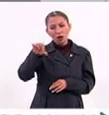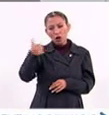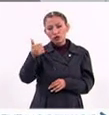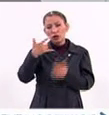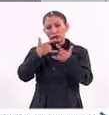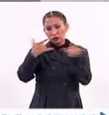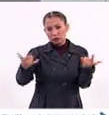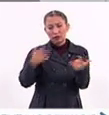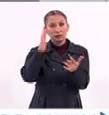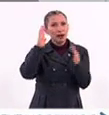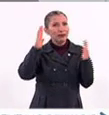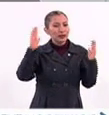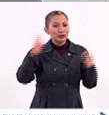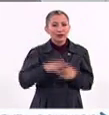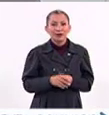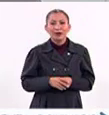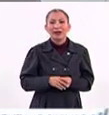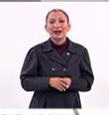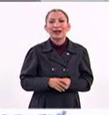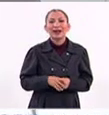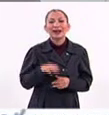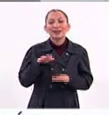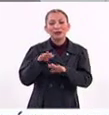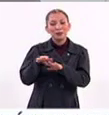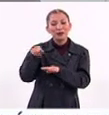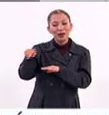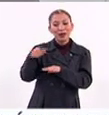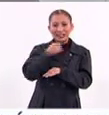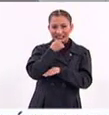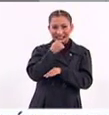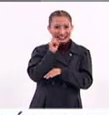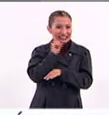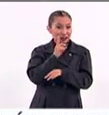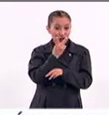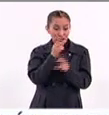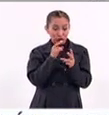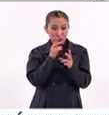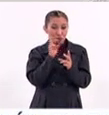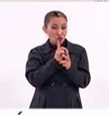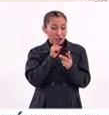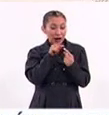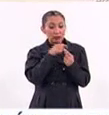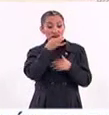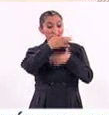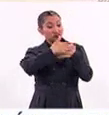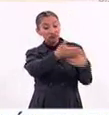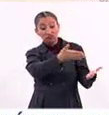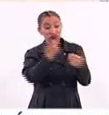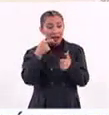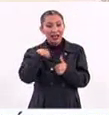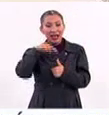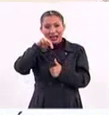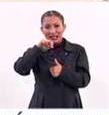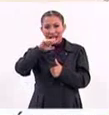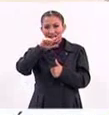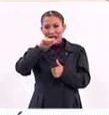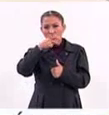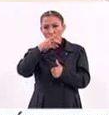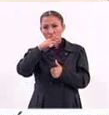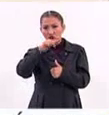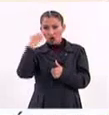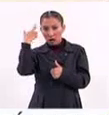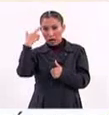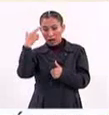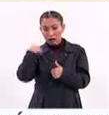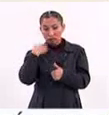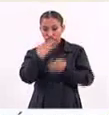otro cuento que es maravilloso, que es sobre unas viejitas que son llamadas, Netzahualcóyotl tiene que